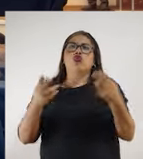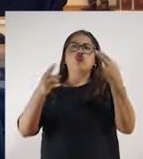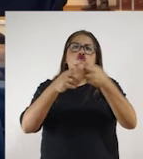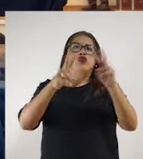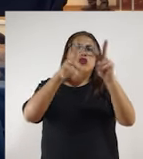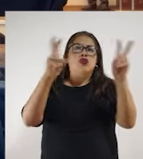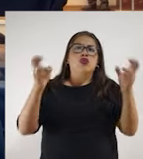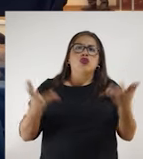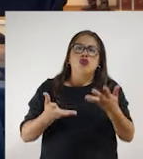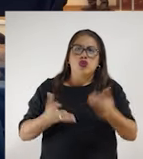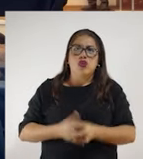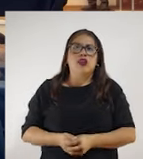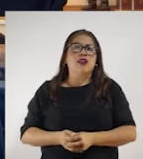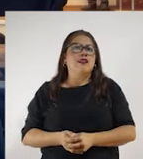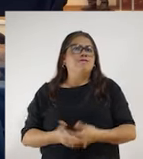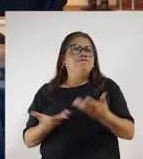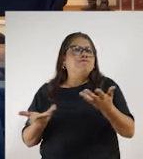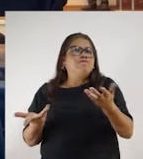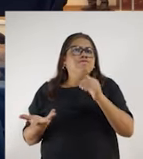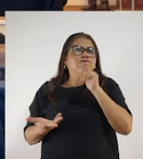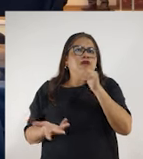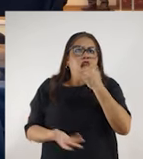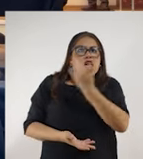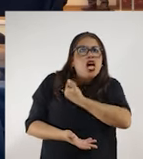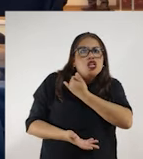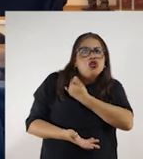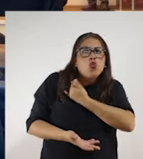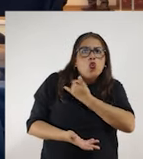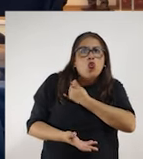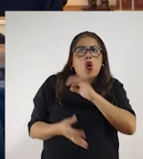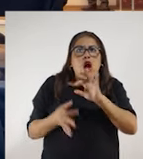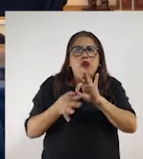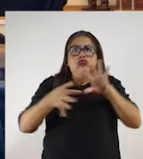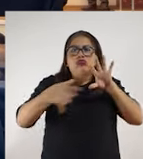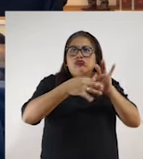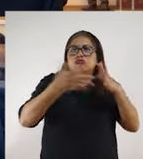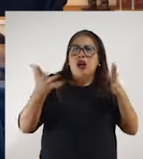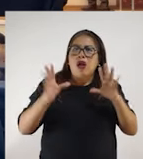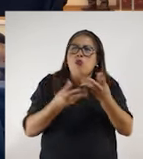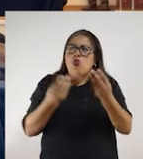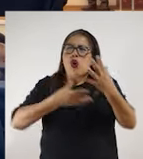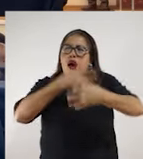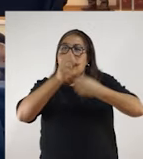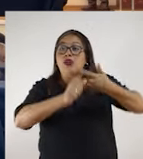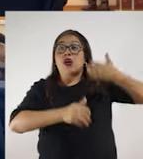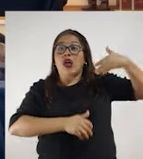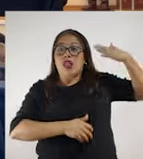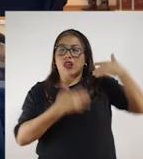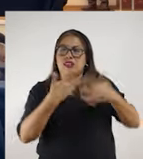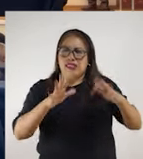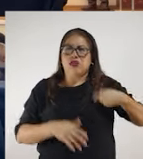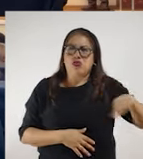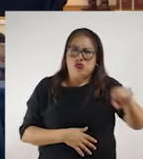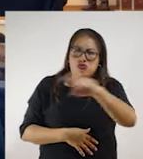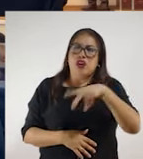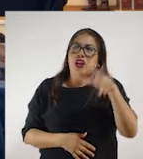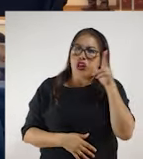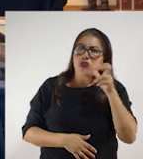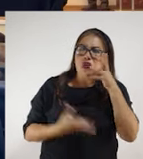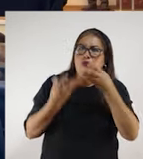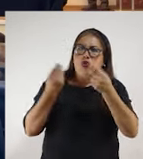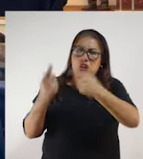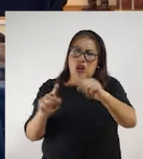que se denomina la desinstitucionalización. Hace muchísimos años atrás, creo que muchos de nosotros hemos escuchado